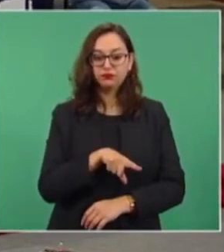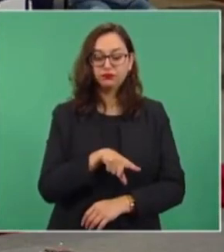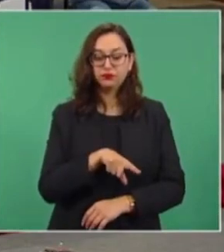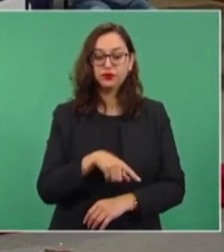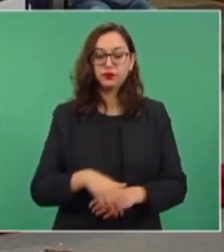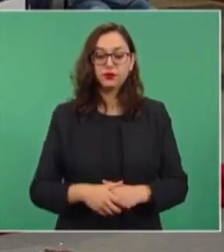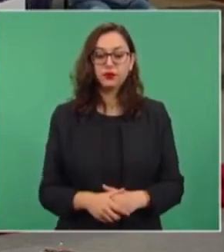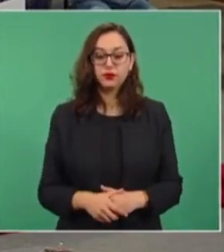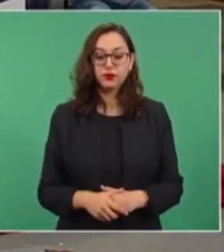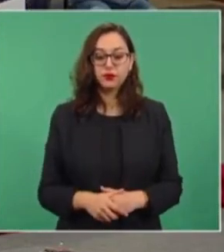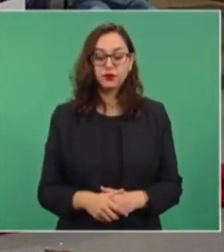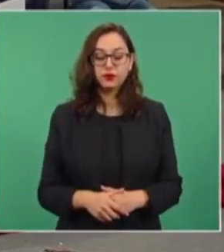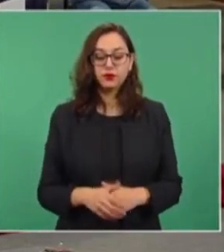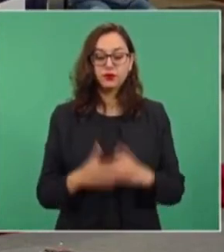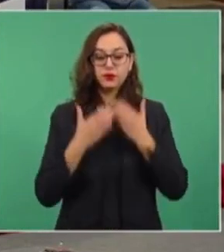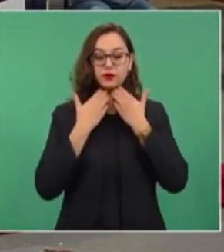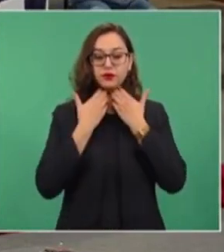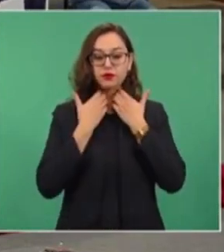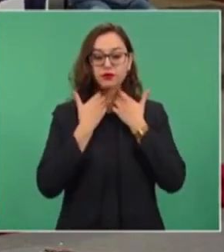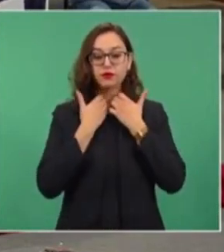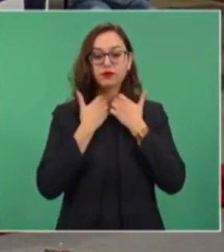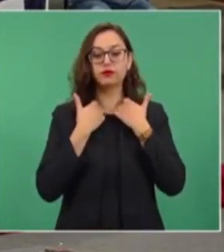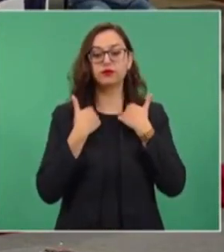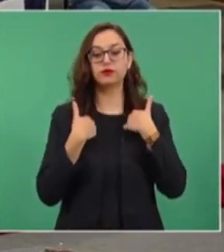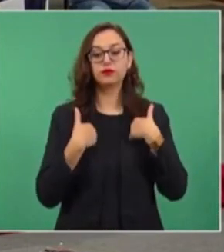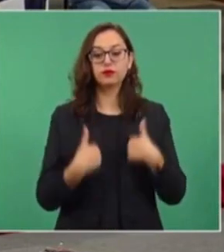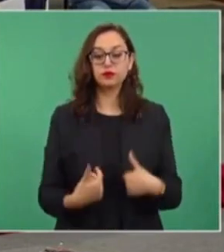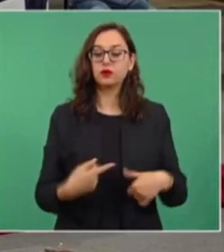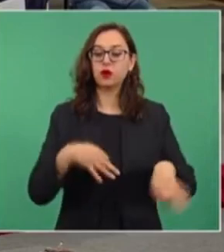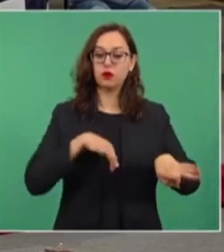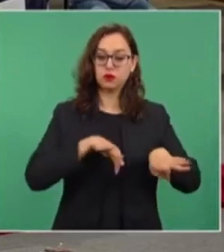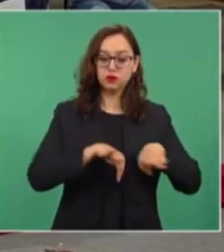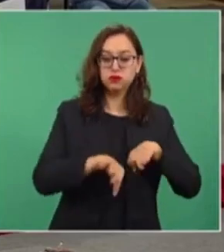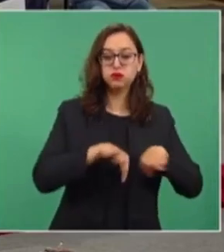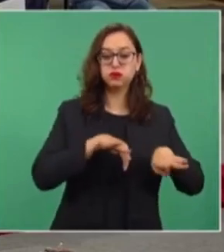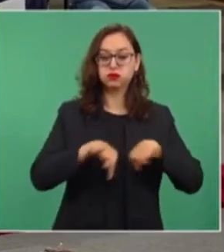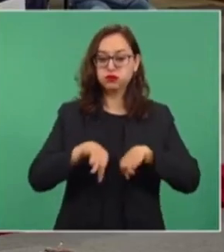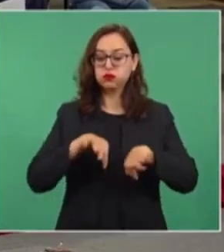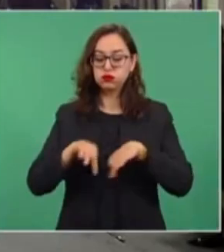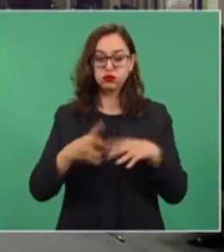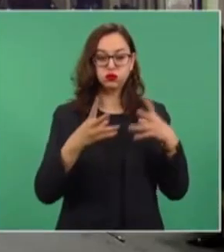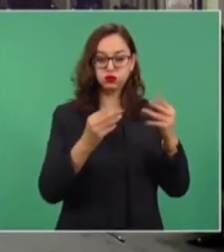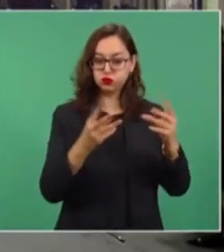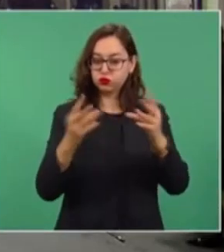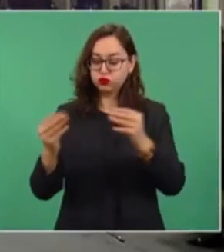estamos trabajando en todos los frentes de